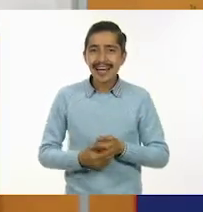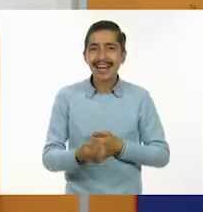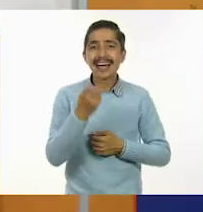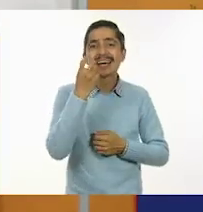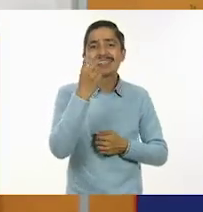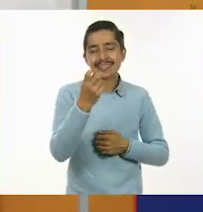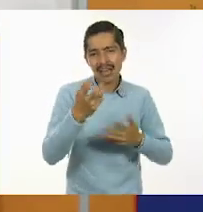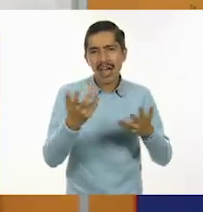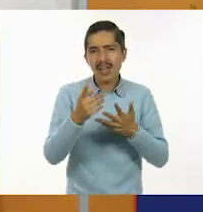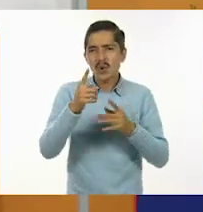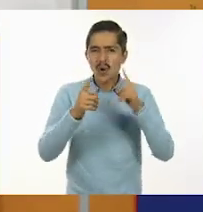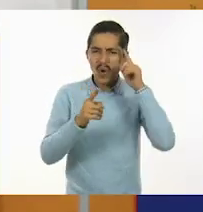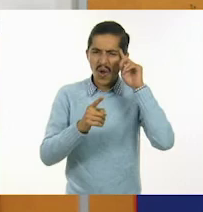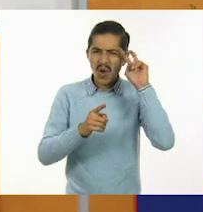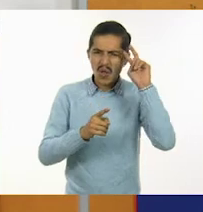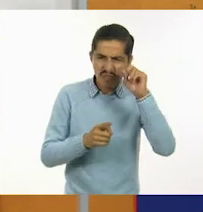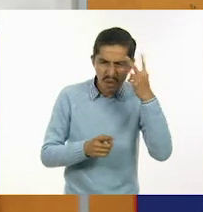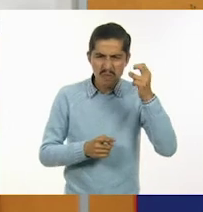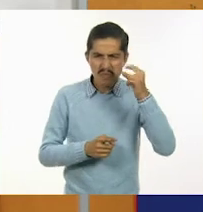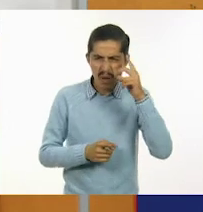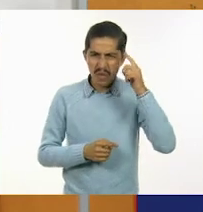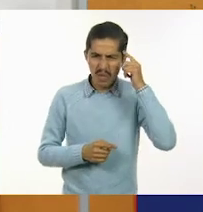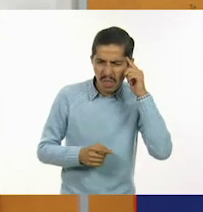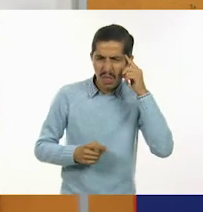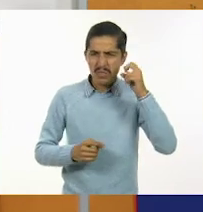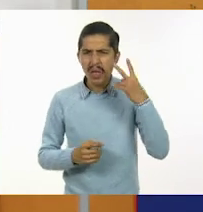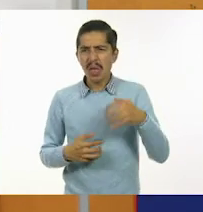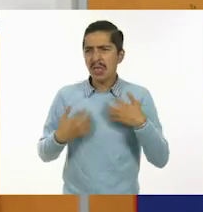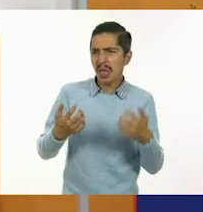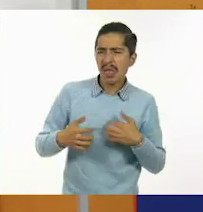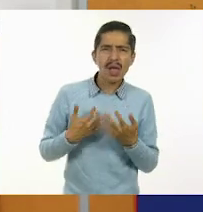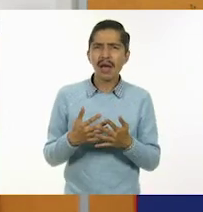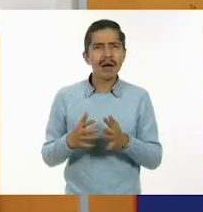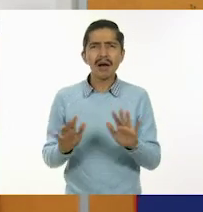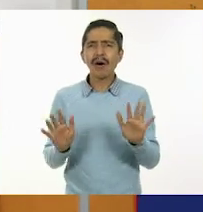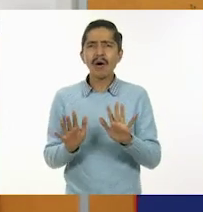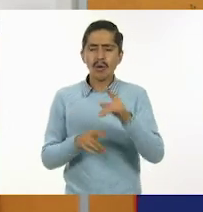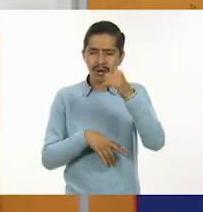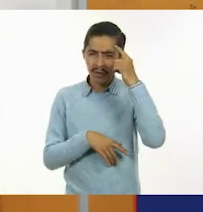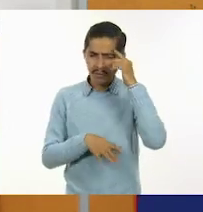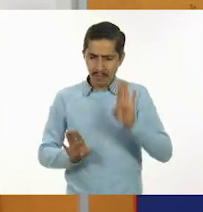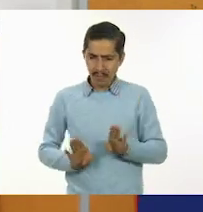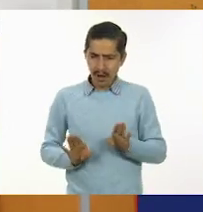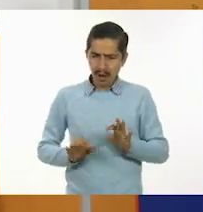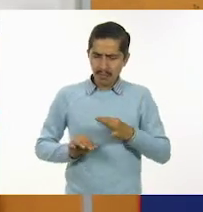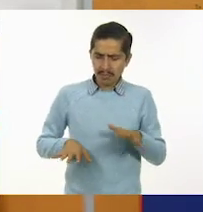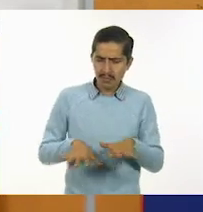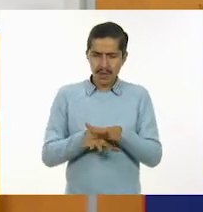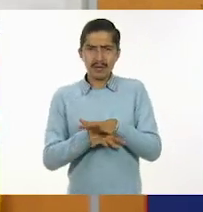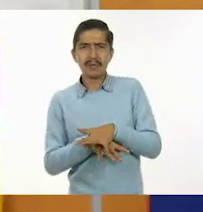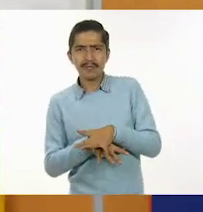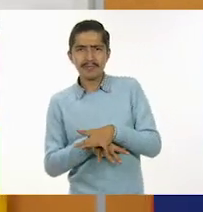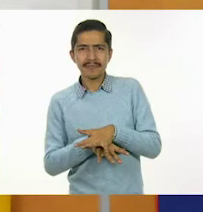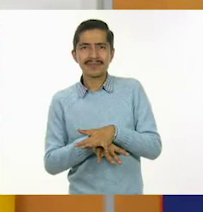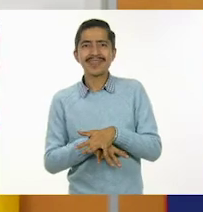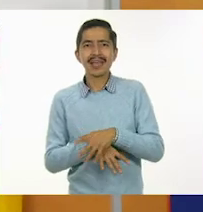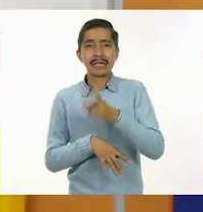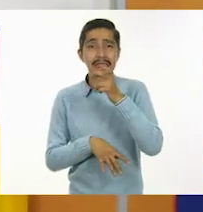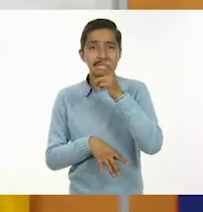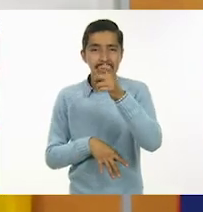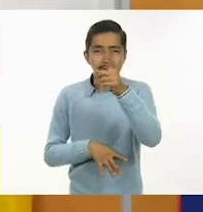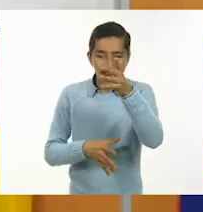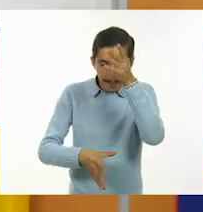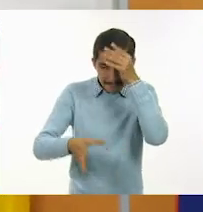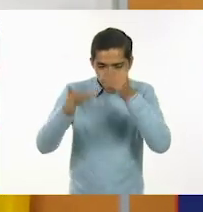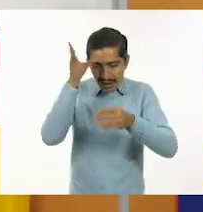hace que no estemos enojados. Y que si estamos enojados, podamos cambiar nuestra actitud. Son técnicas que hay que aprender